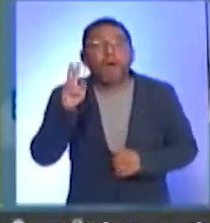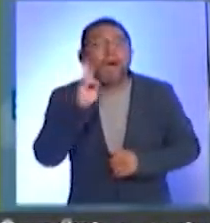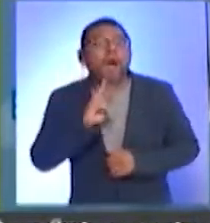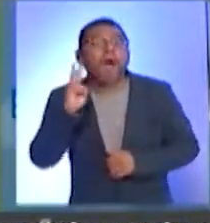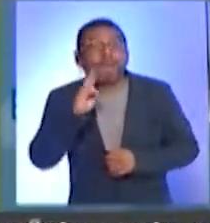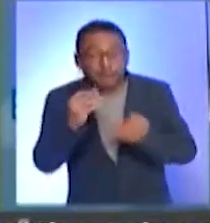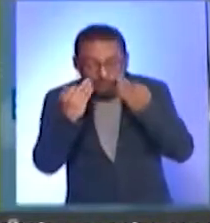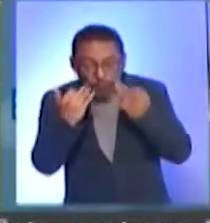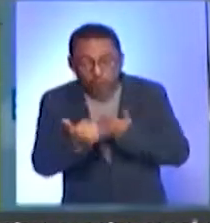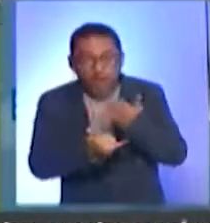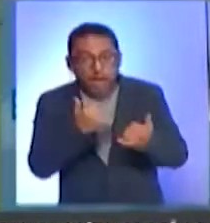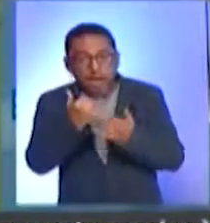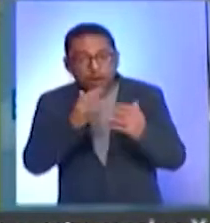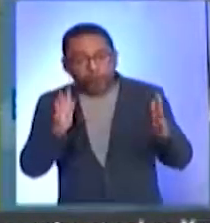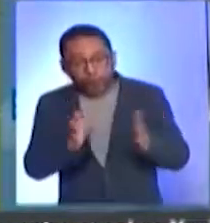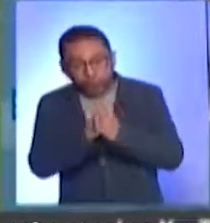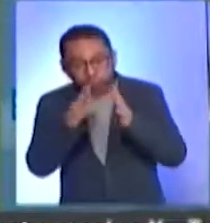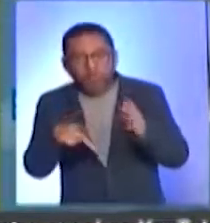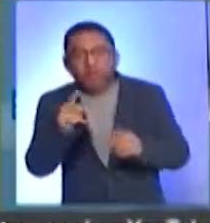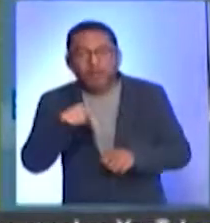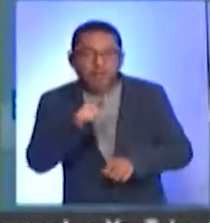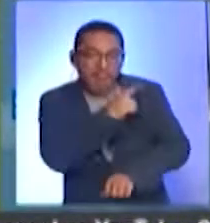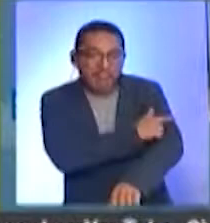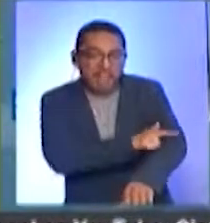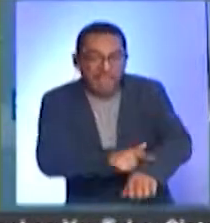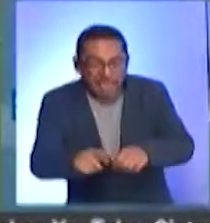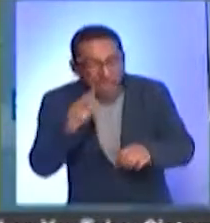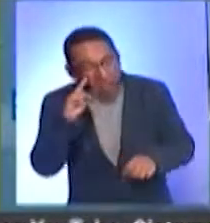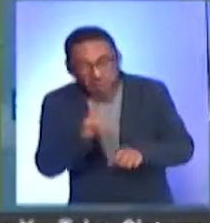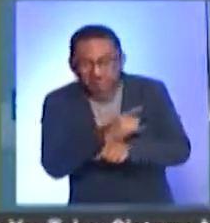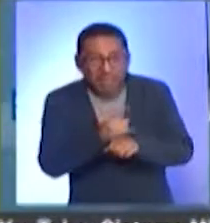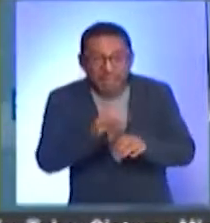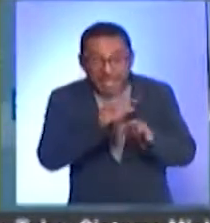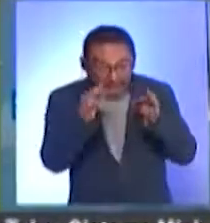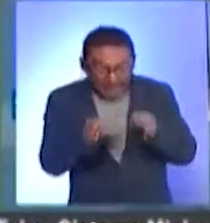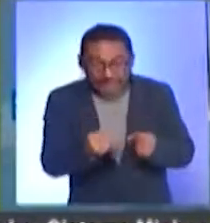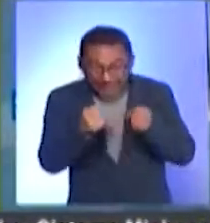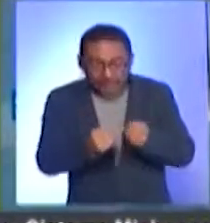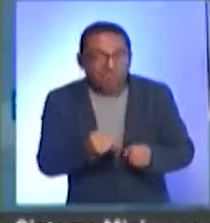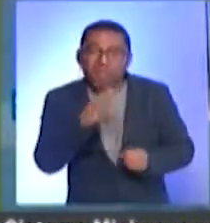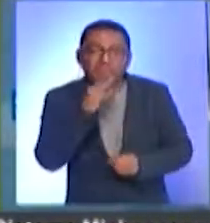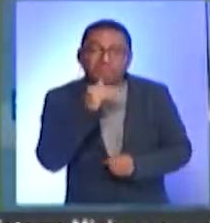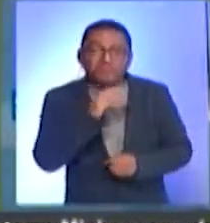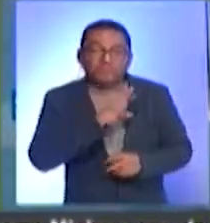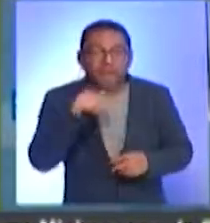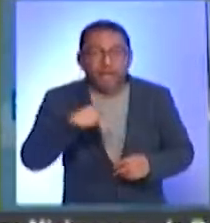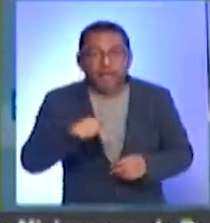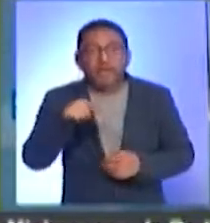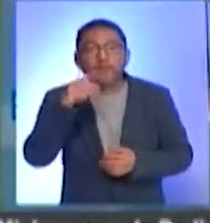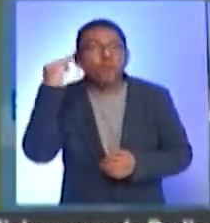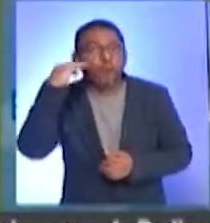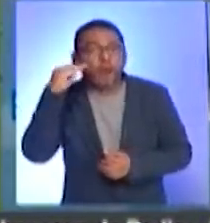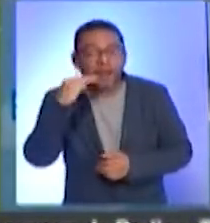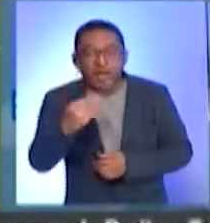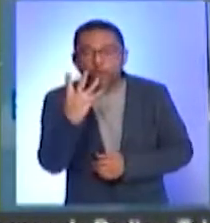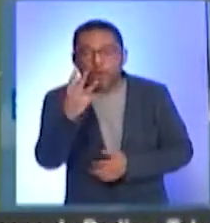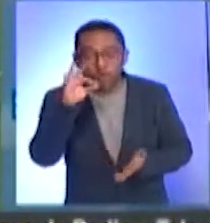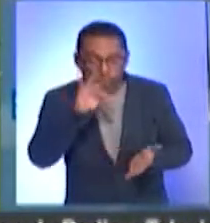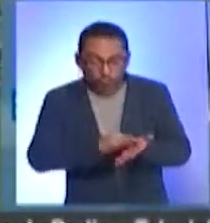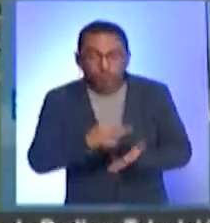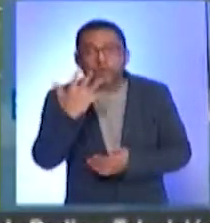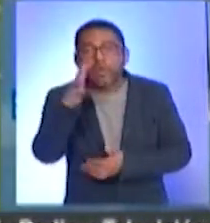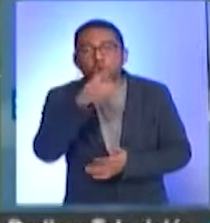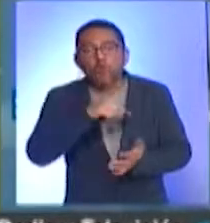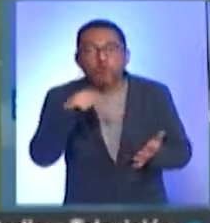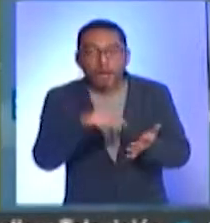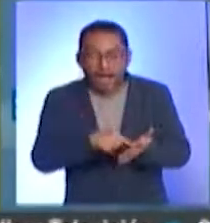en el terreno de juego pues en esta liga por su irregularidad nada está escrito atlético morelia es décimo de la tabla con cuatro unidades en tanto que está